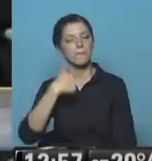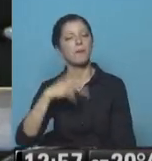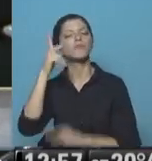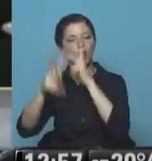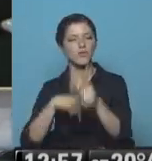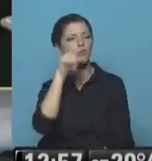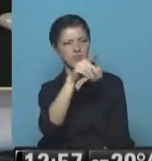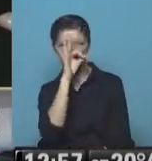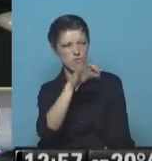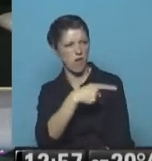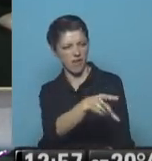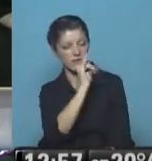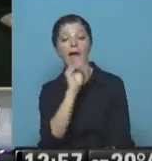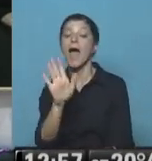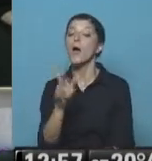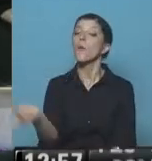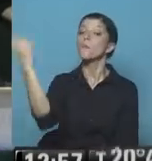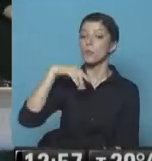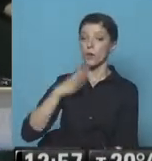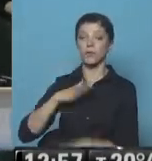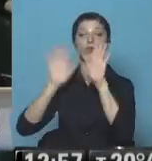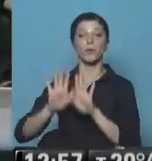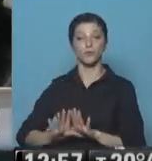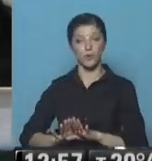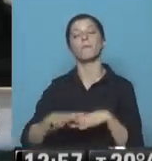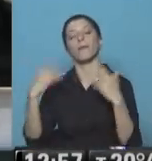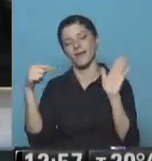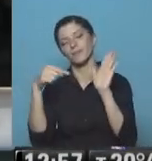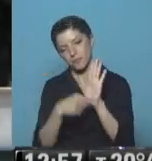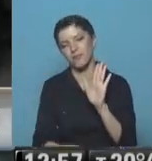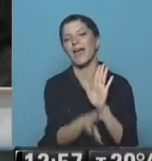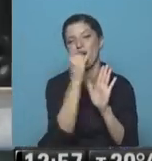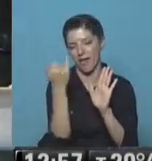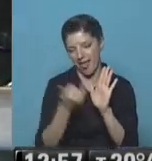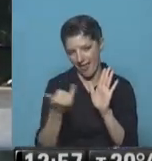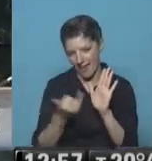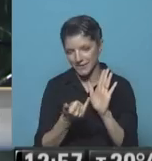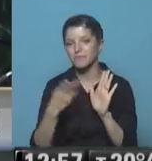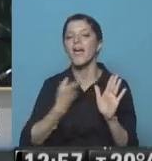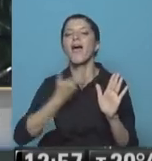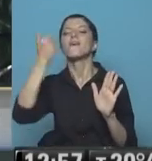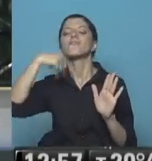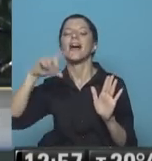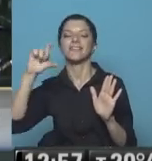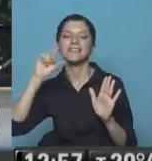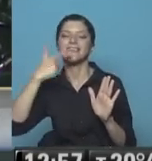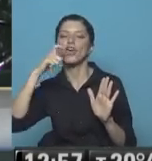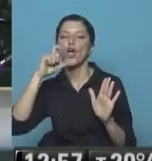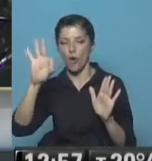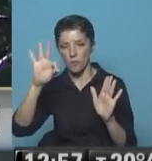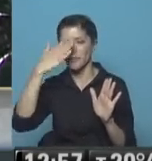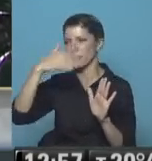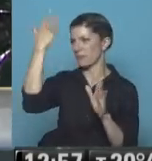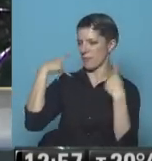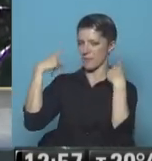las adivina usted, Pedro. Volvió nuestro productor ahí, por eso la incógnita. Francisco Alibro Yu volvió después de un